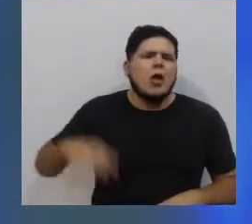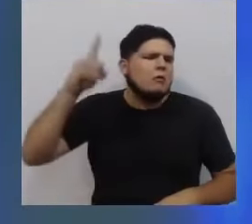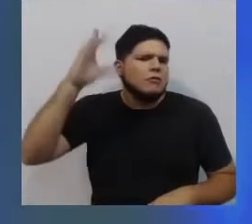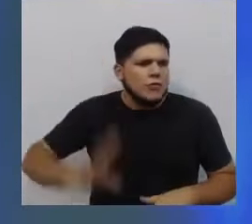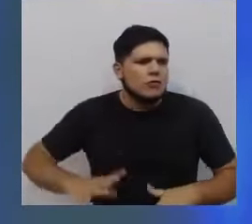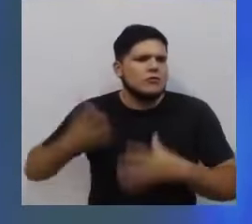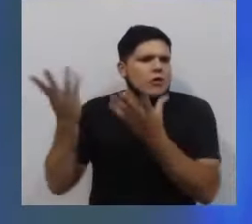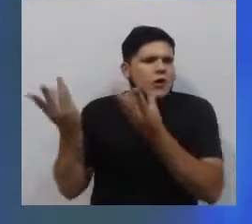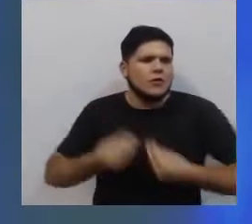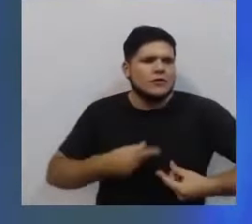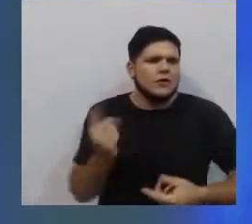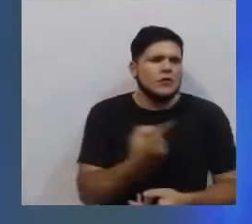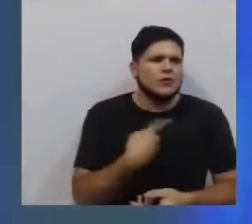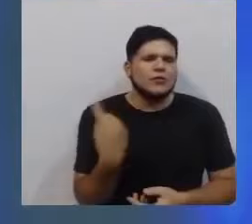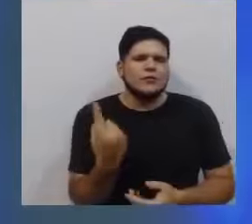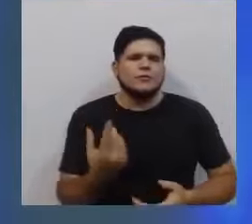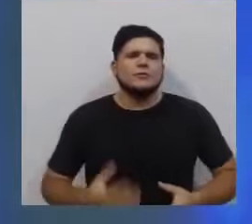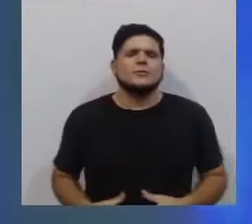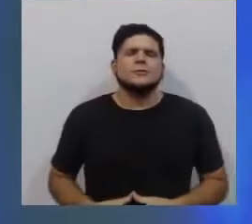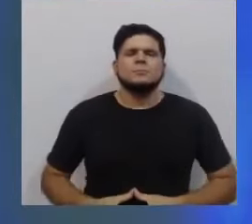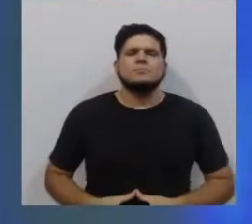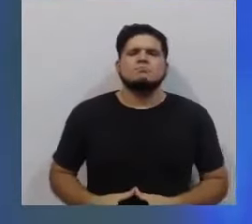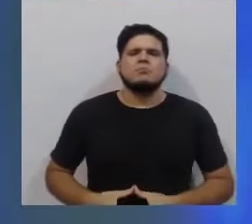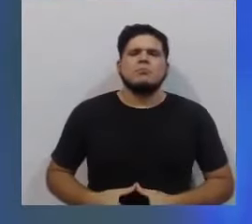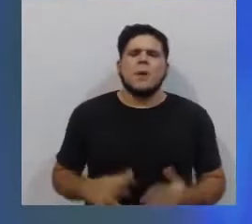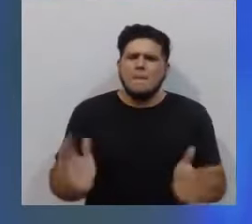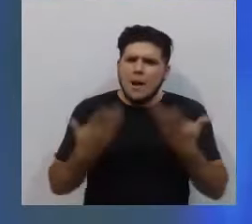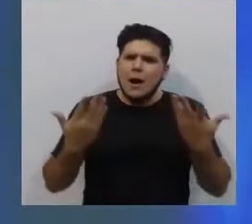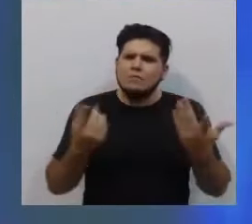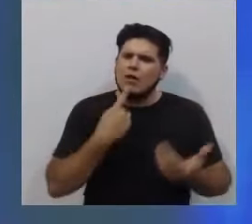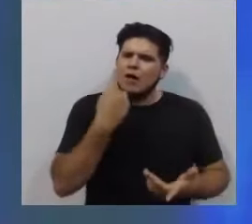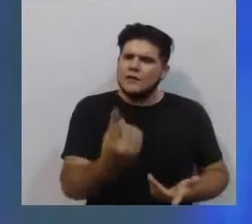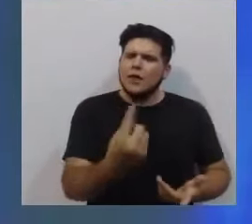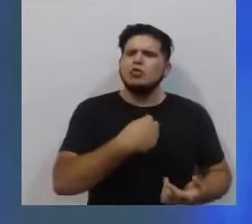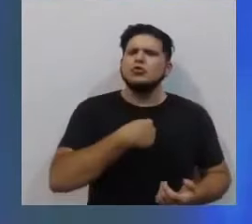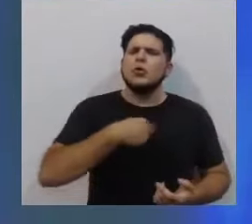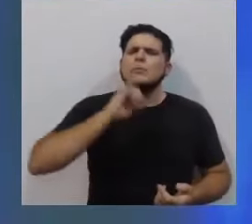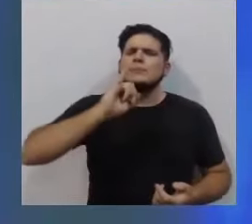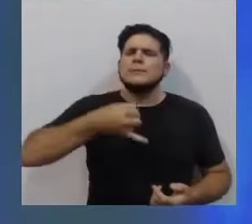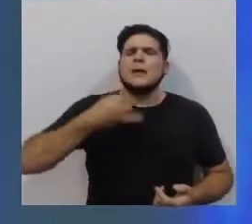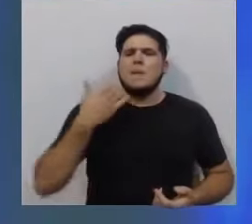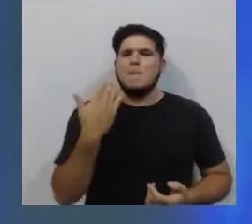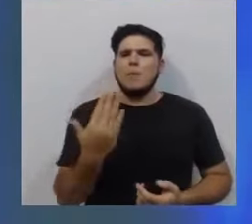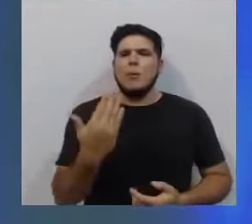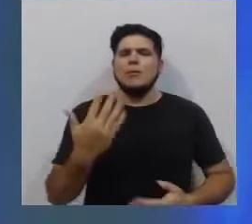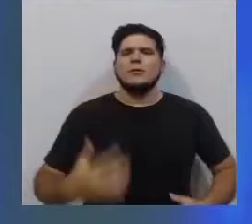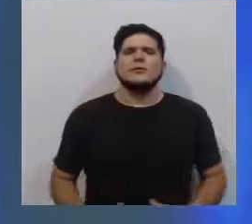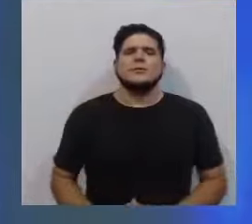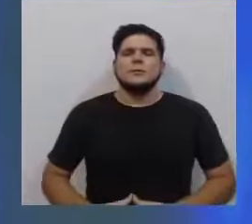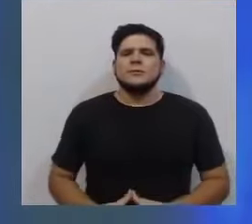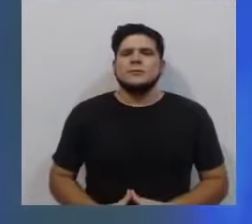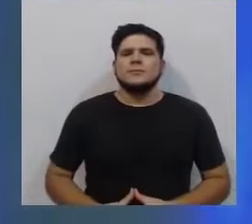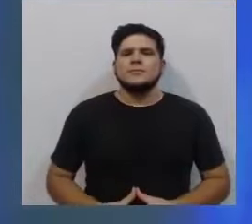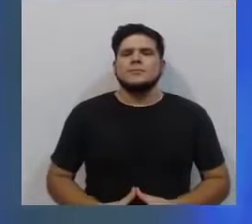diga voy a llegar diga me voy a llegar ahora cómo funciona cuando miramos